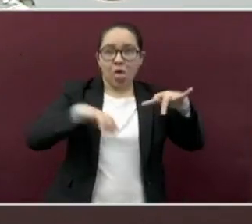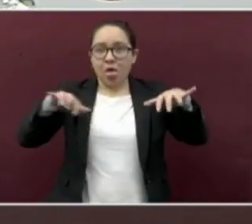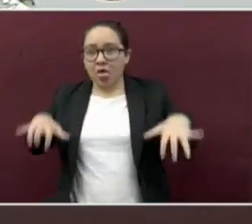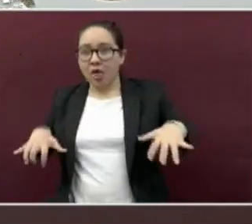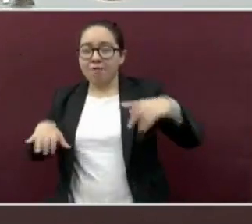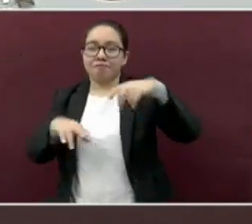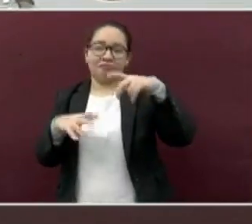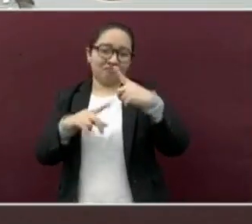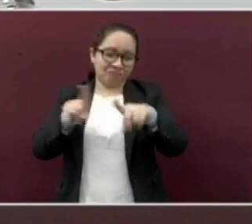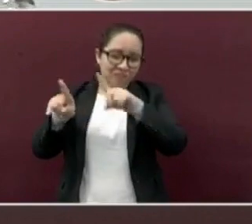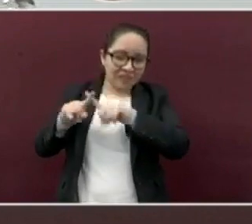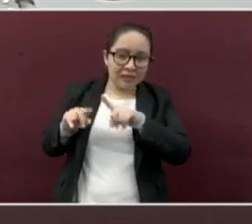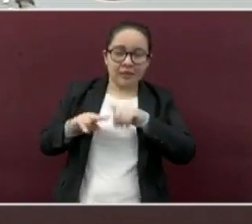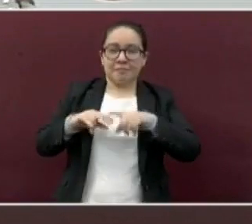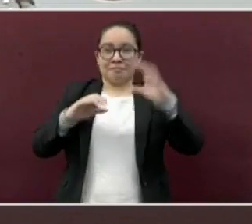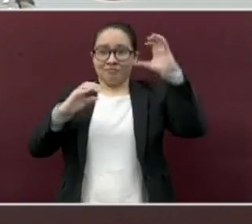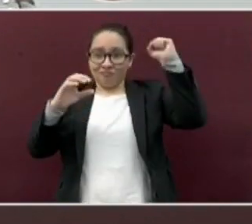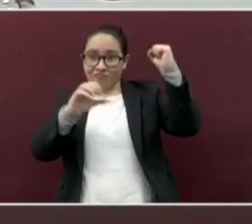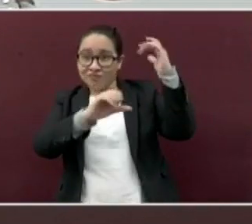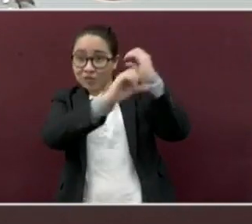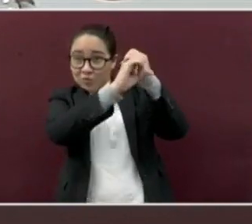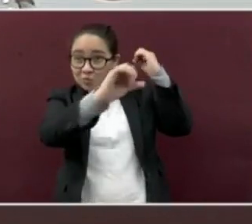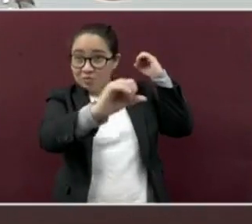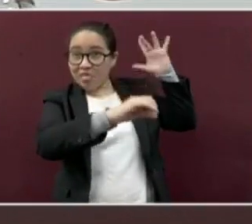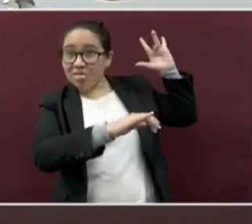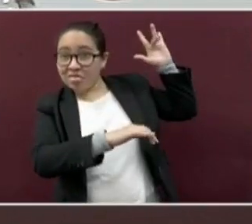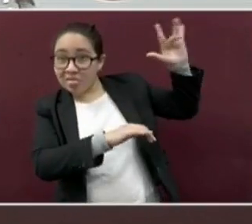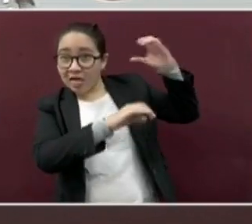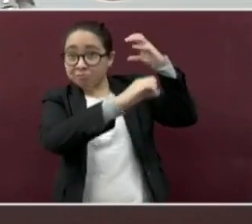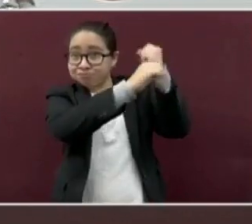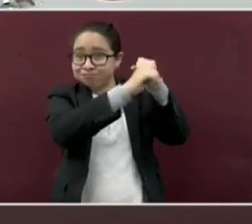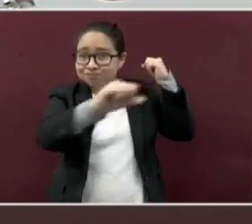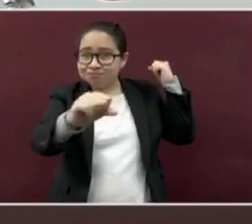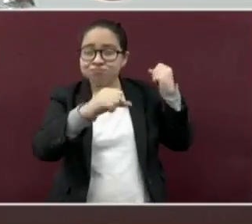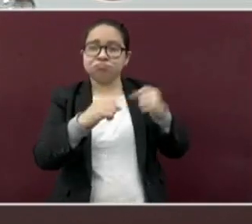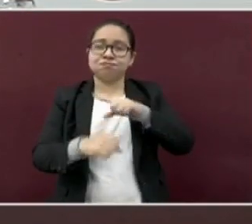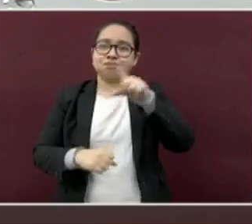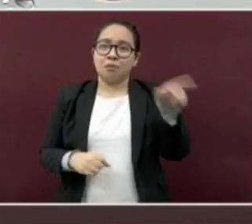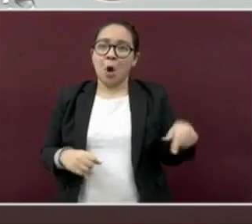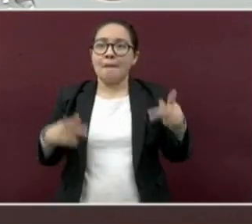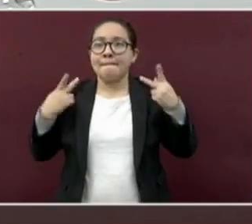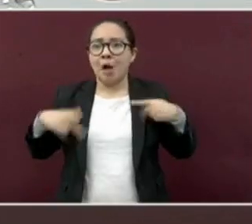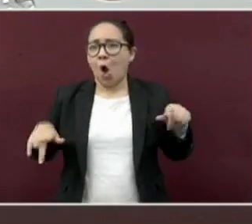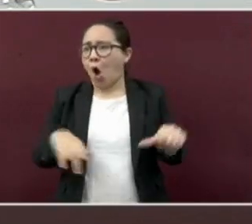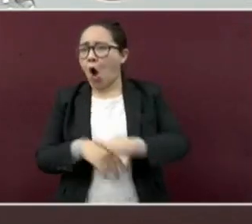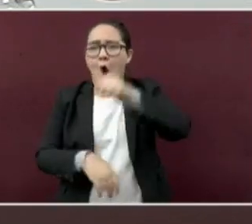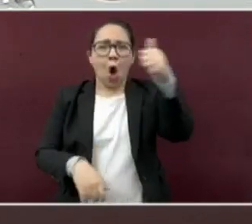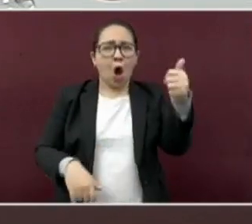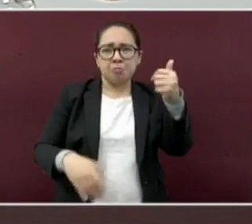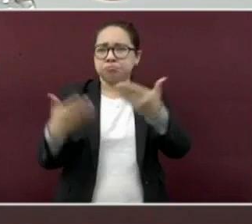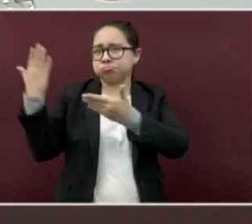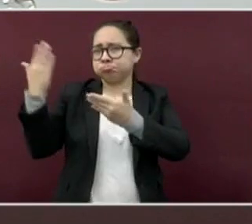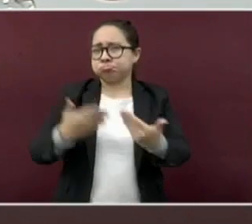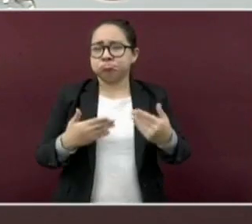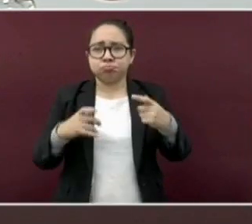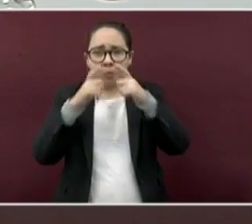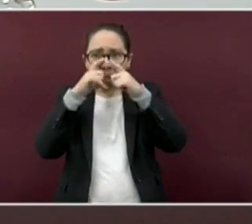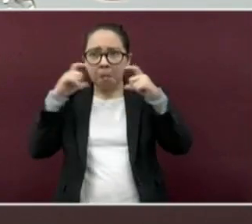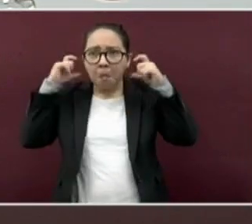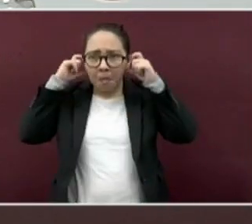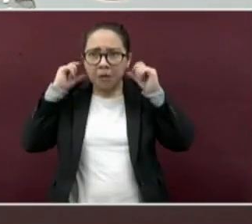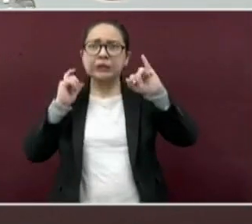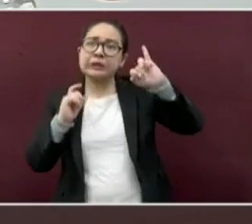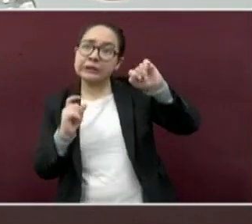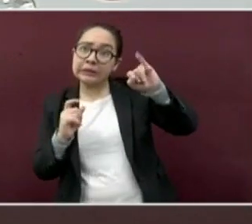las puertas, a los pasamanos, y llega alguien más que si trae su cubrebocas,